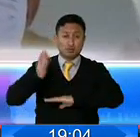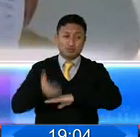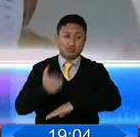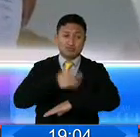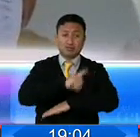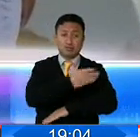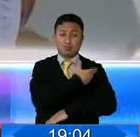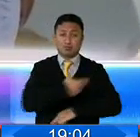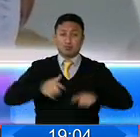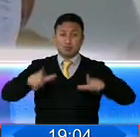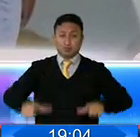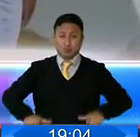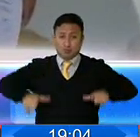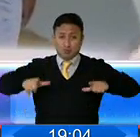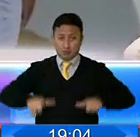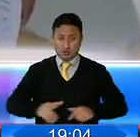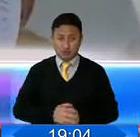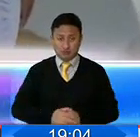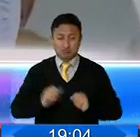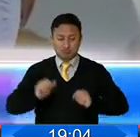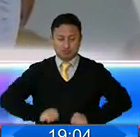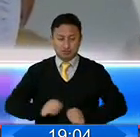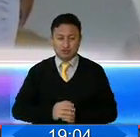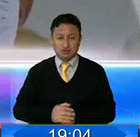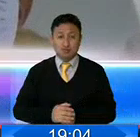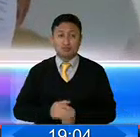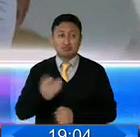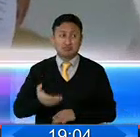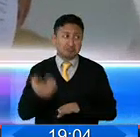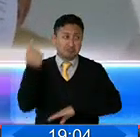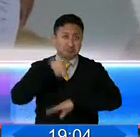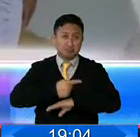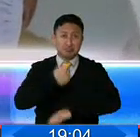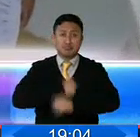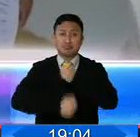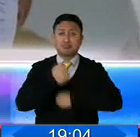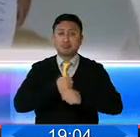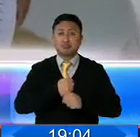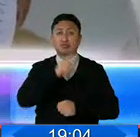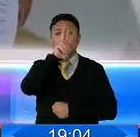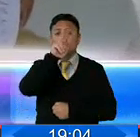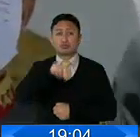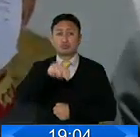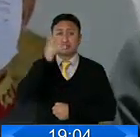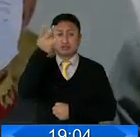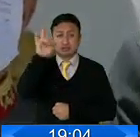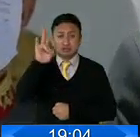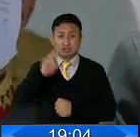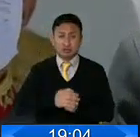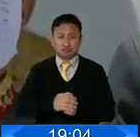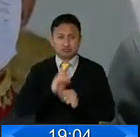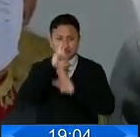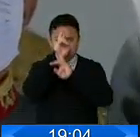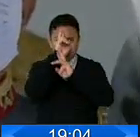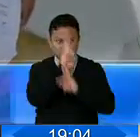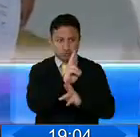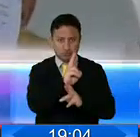el señor presidente Lenín Moreno Garcés en un día como hoy en el año 2017.